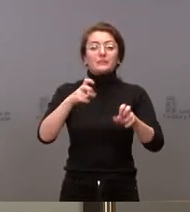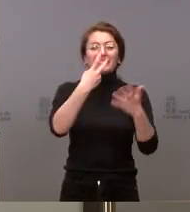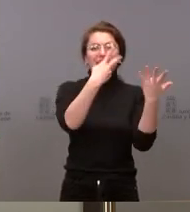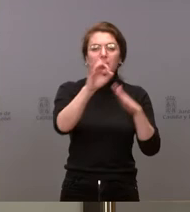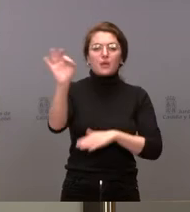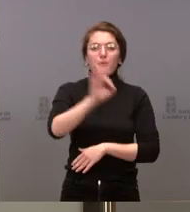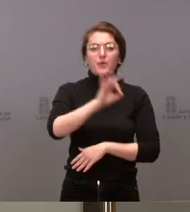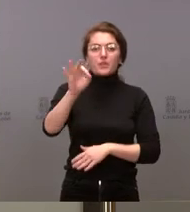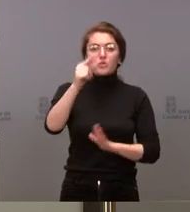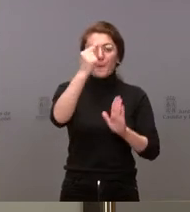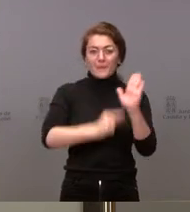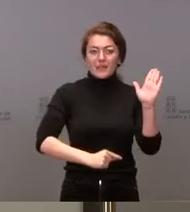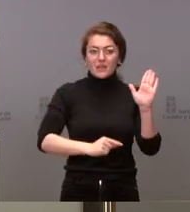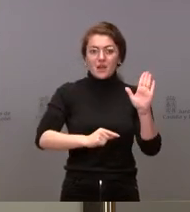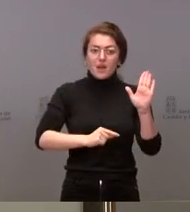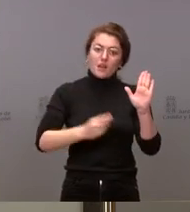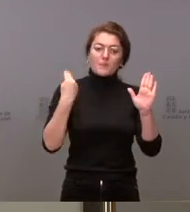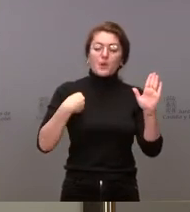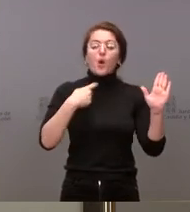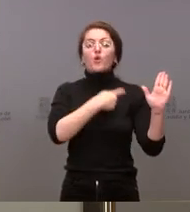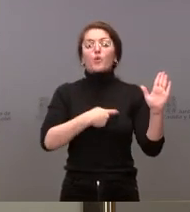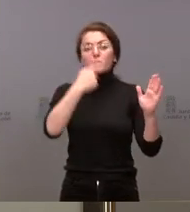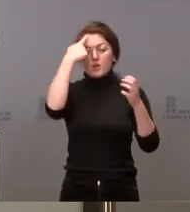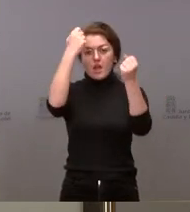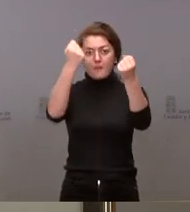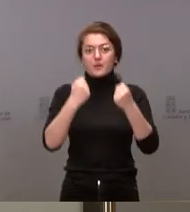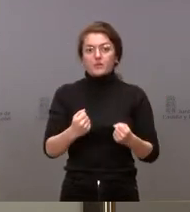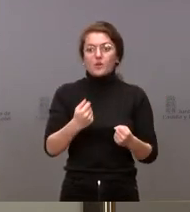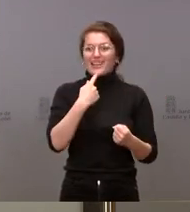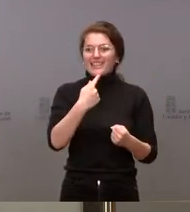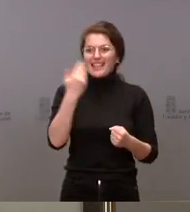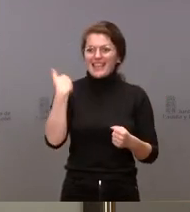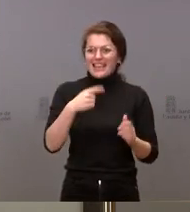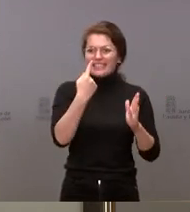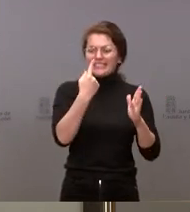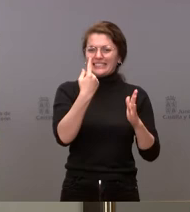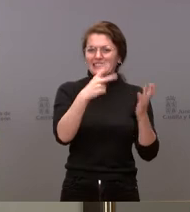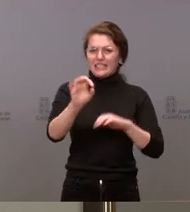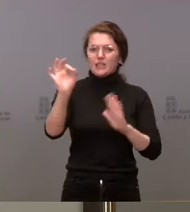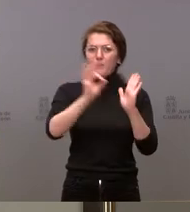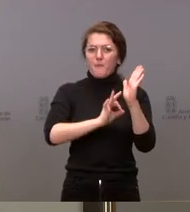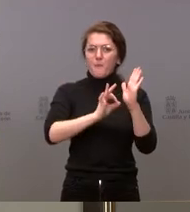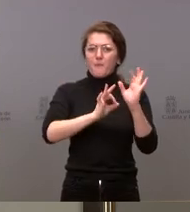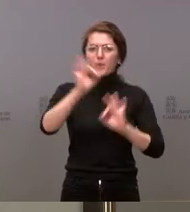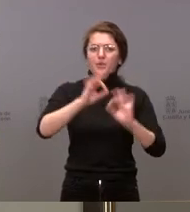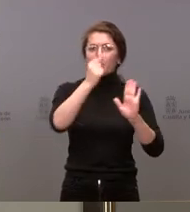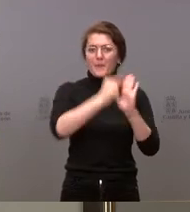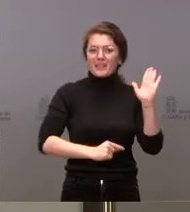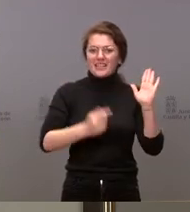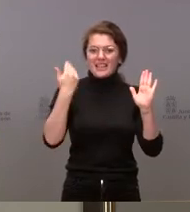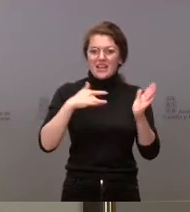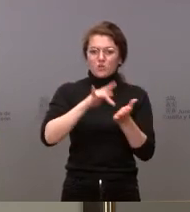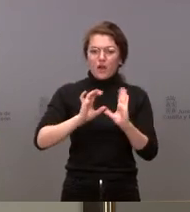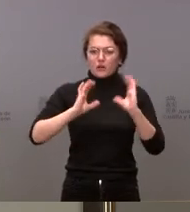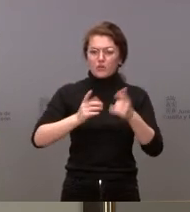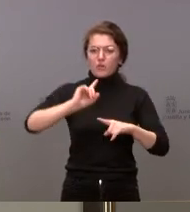la comisión de expertos qué es lo que él dijo que ustedes habían adoptado el 70 por ciento de las medidas tras la reunión del 17